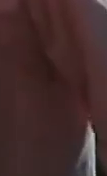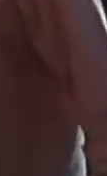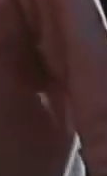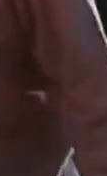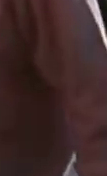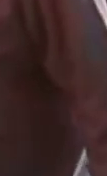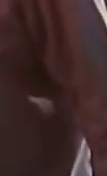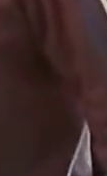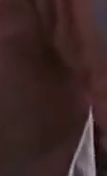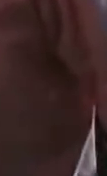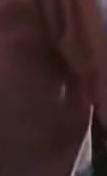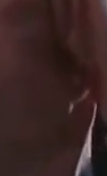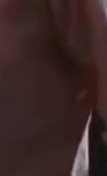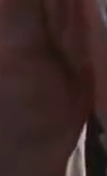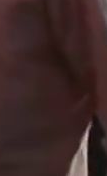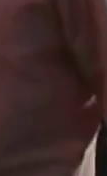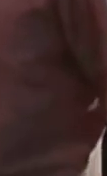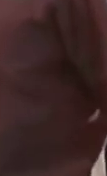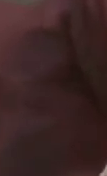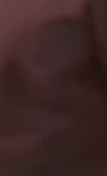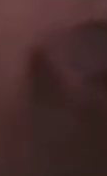Paz.